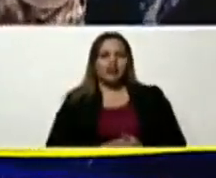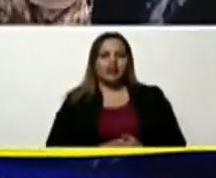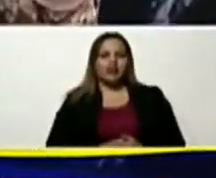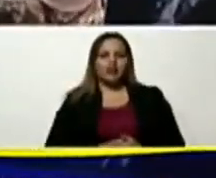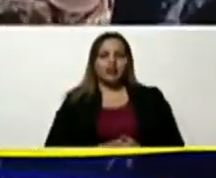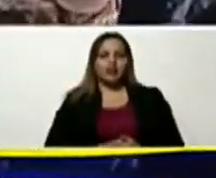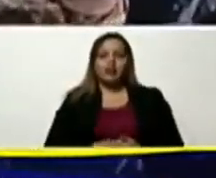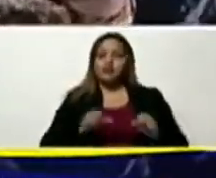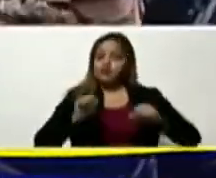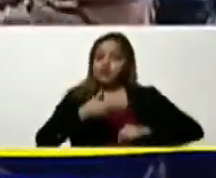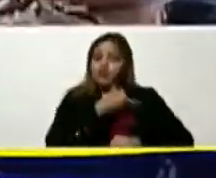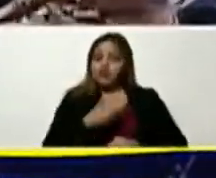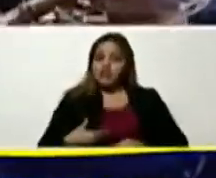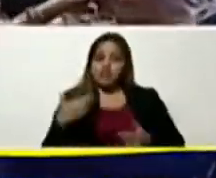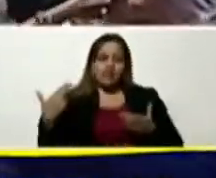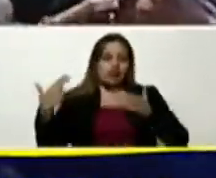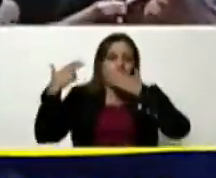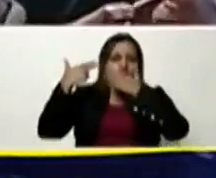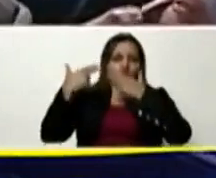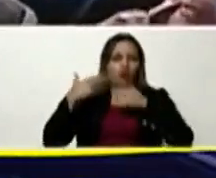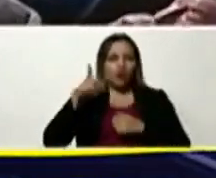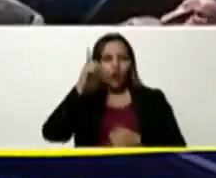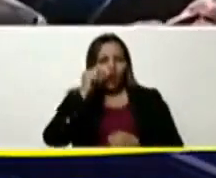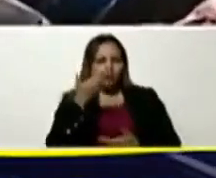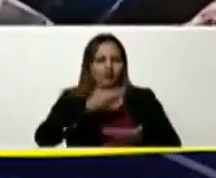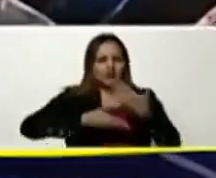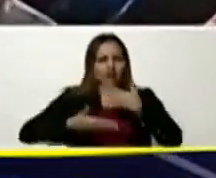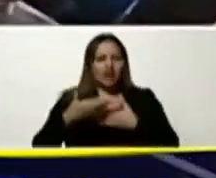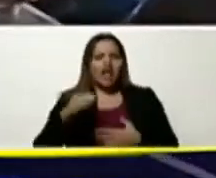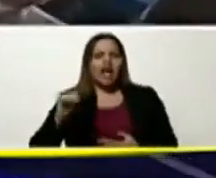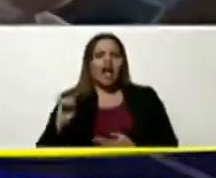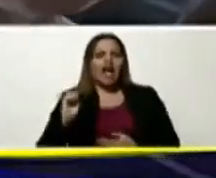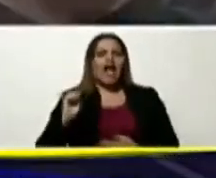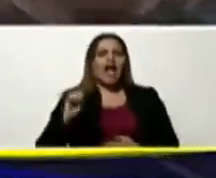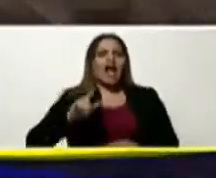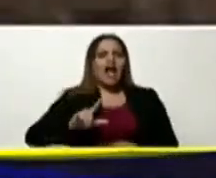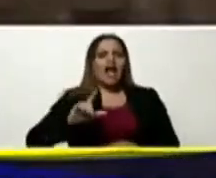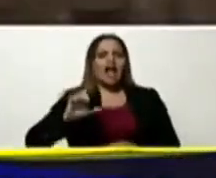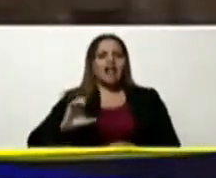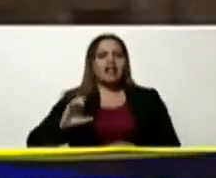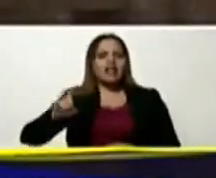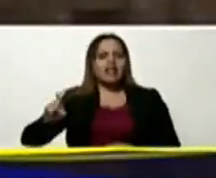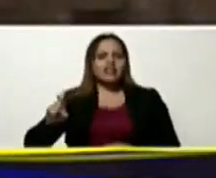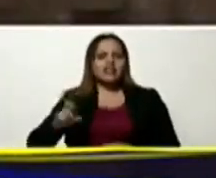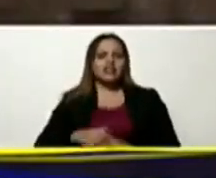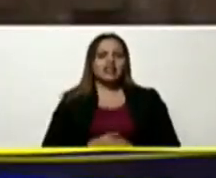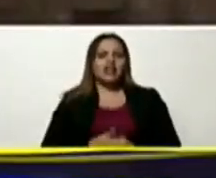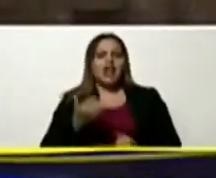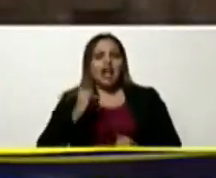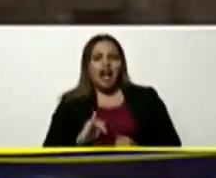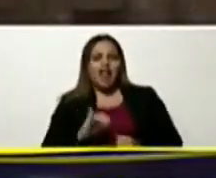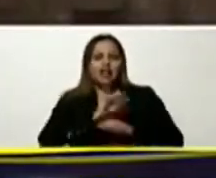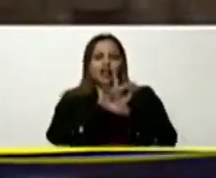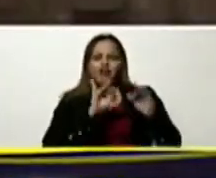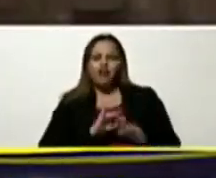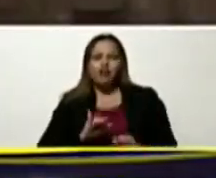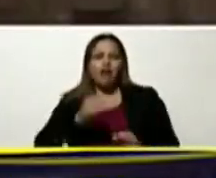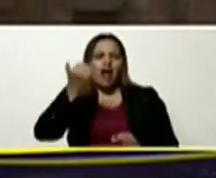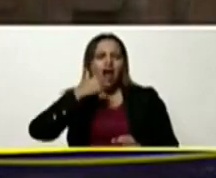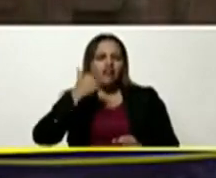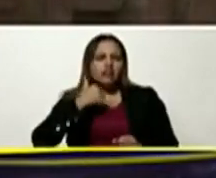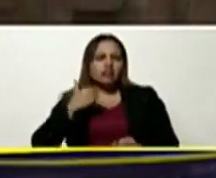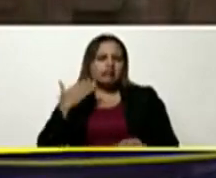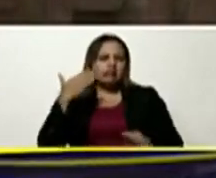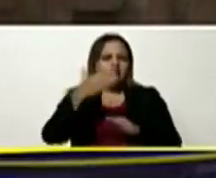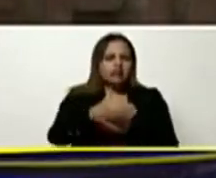Presidente, el caso del secuestro del diplomático Alex Zapp es un caso que transgrede de manera directa la soberanía